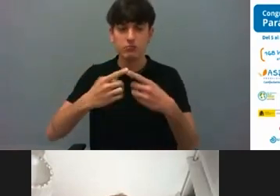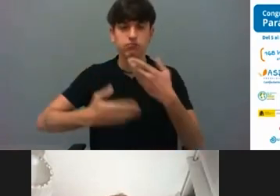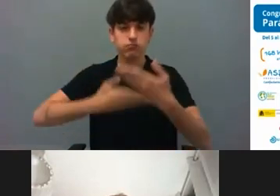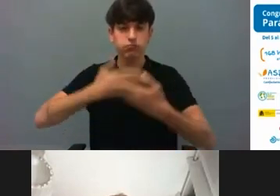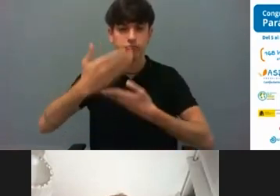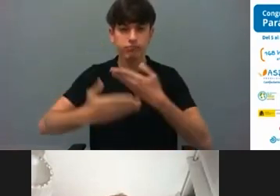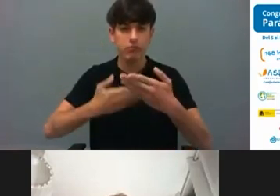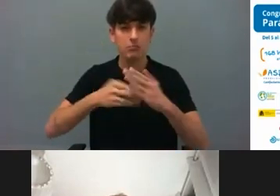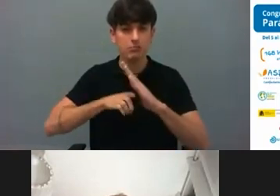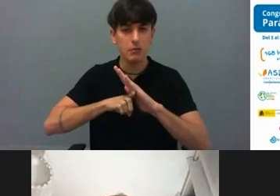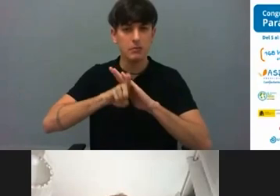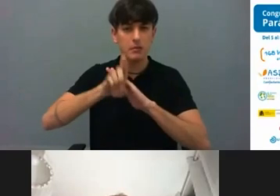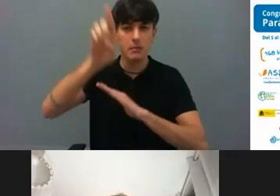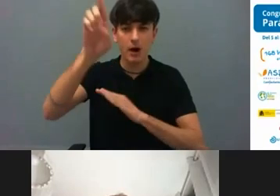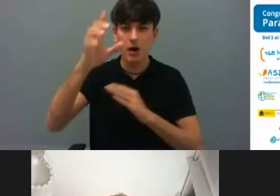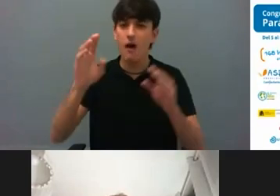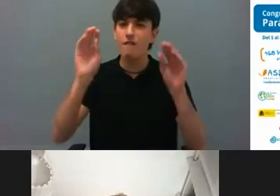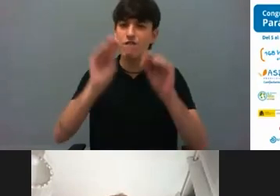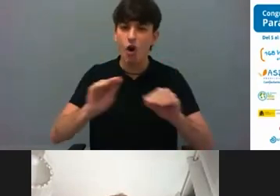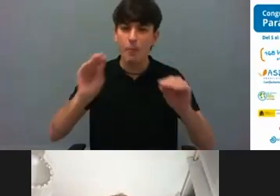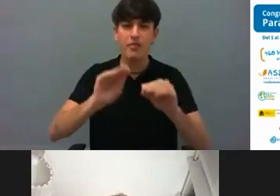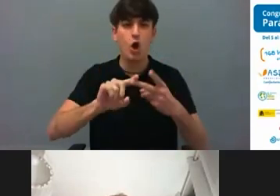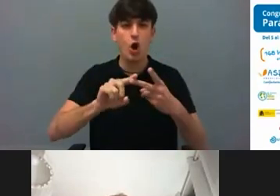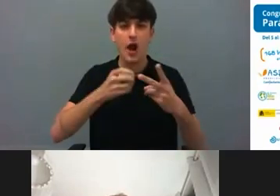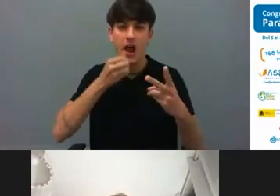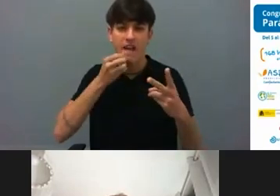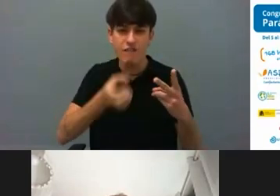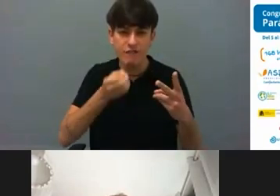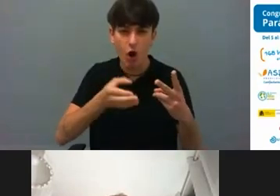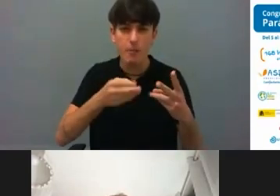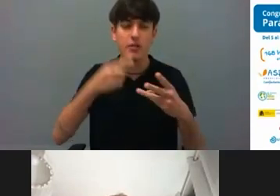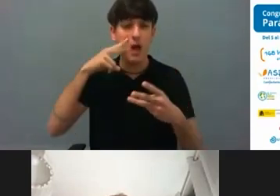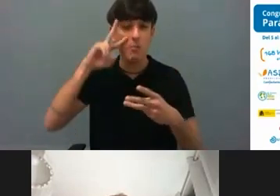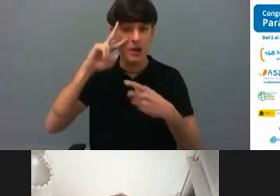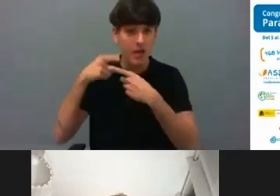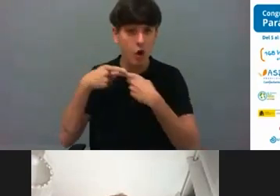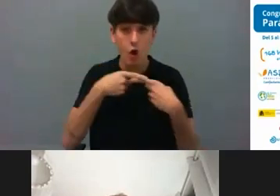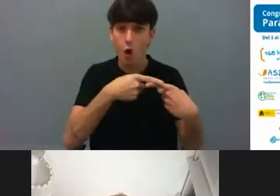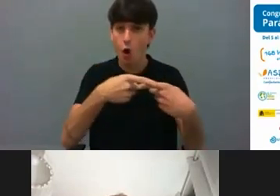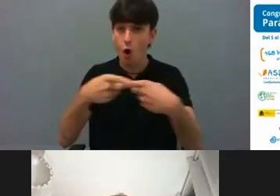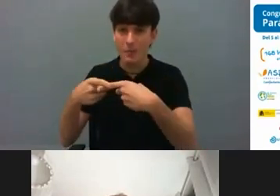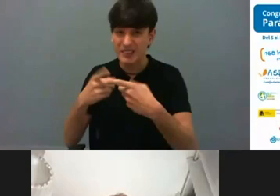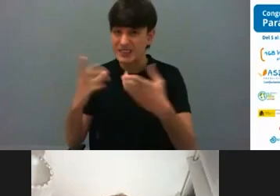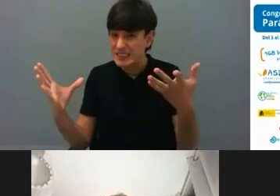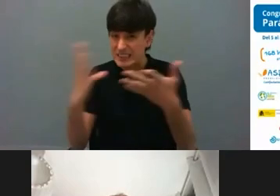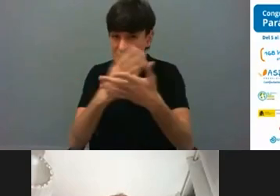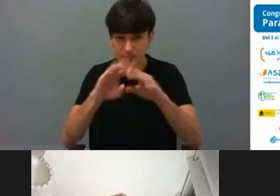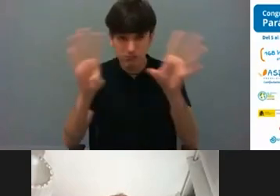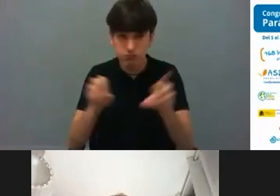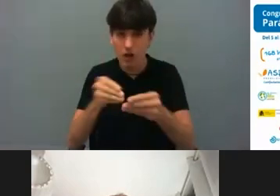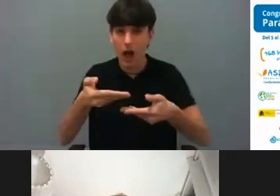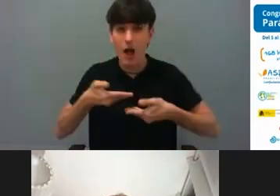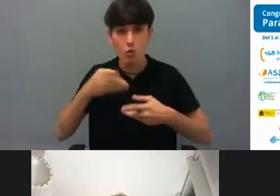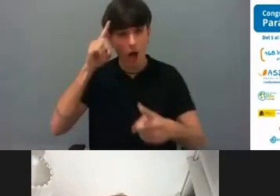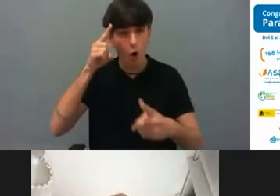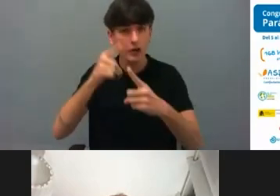lo que sea aportar formación, información y compartir experiencias nos ayudará en el objetivo común, que es